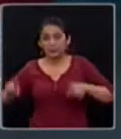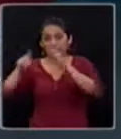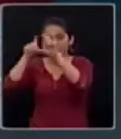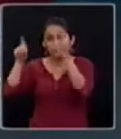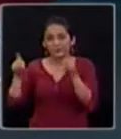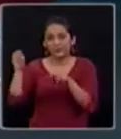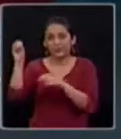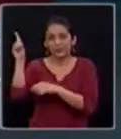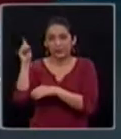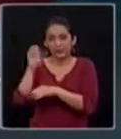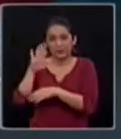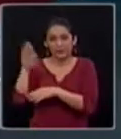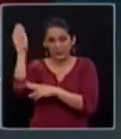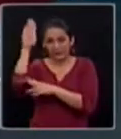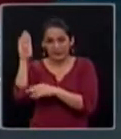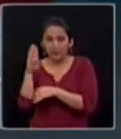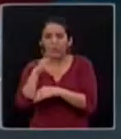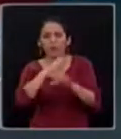respecto,